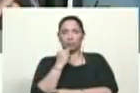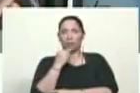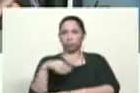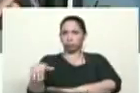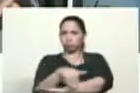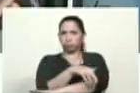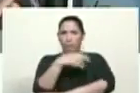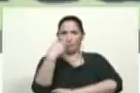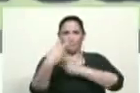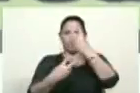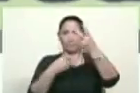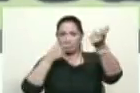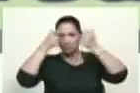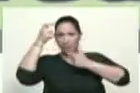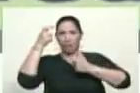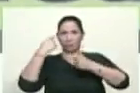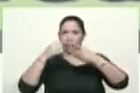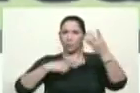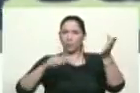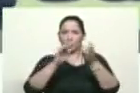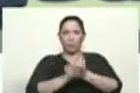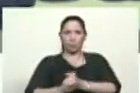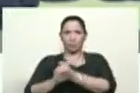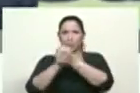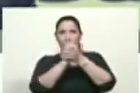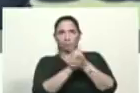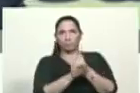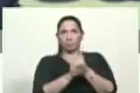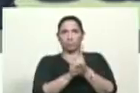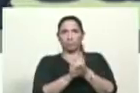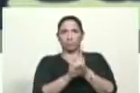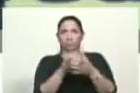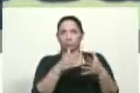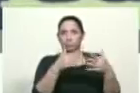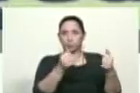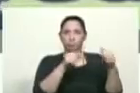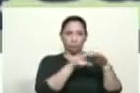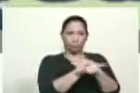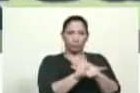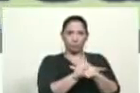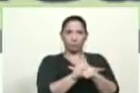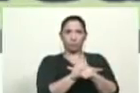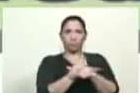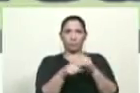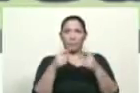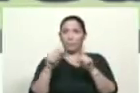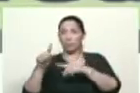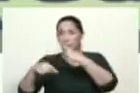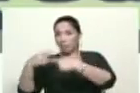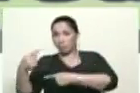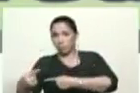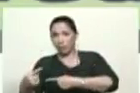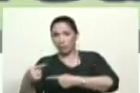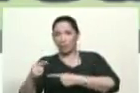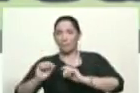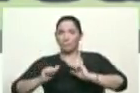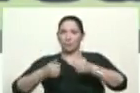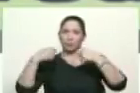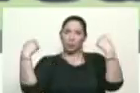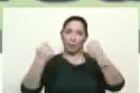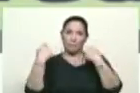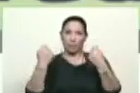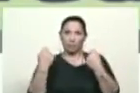mientras Chávez y otros compañeros estaban en la cárcel. Pero después que comenzó la campaña, sobre